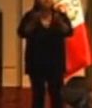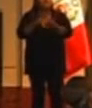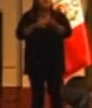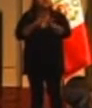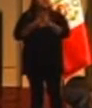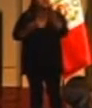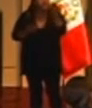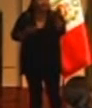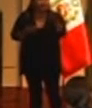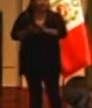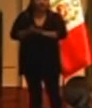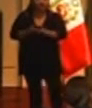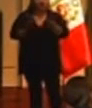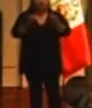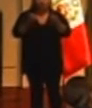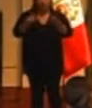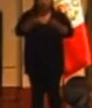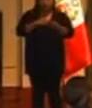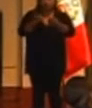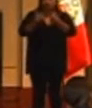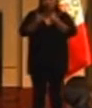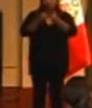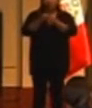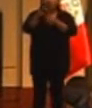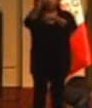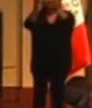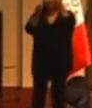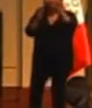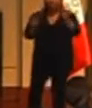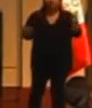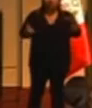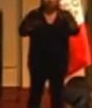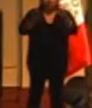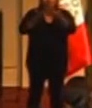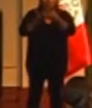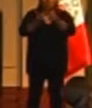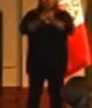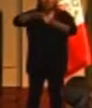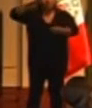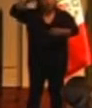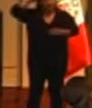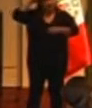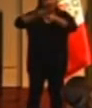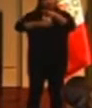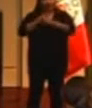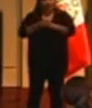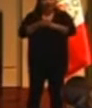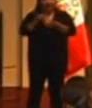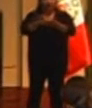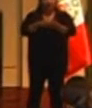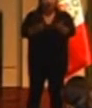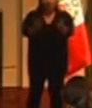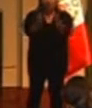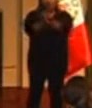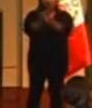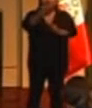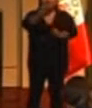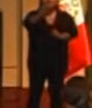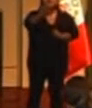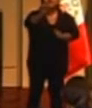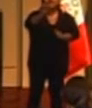consiste? Como nosotros tenemos las estadísticas integradas de la Policía Nacional con el